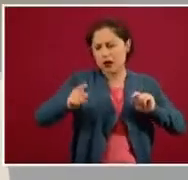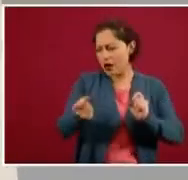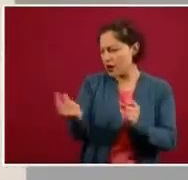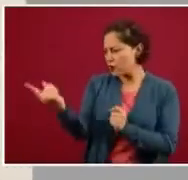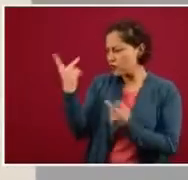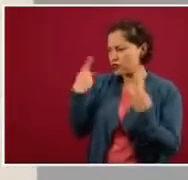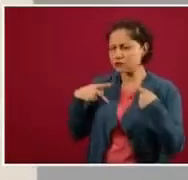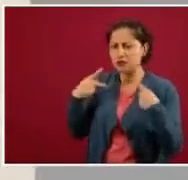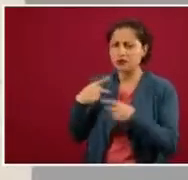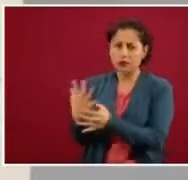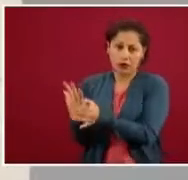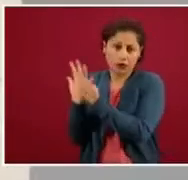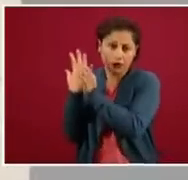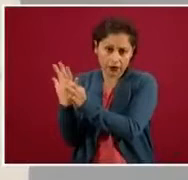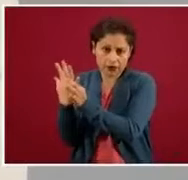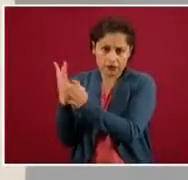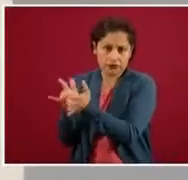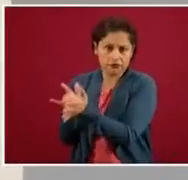conocido.